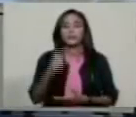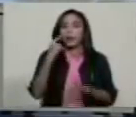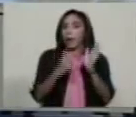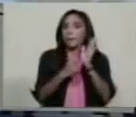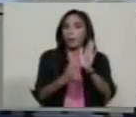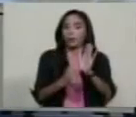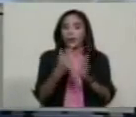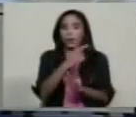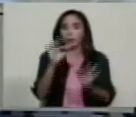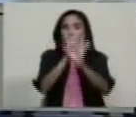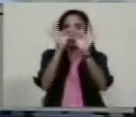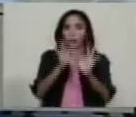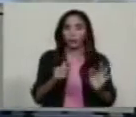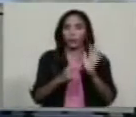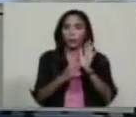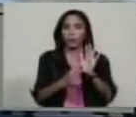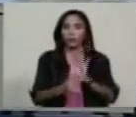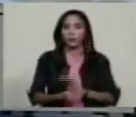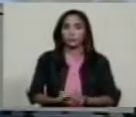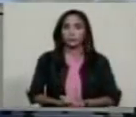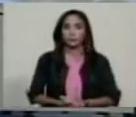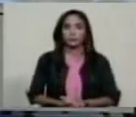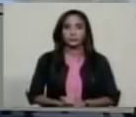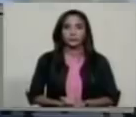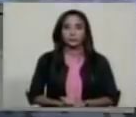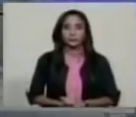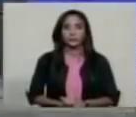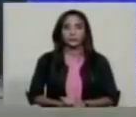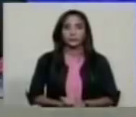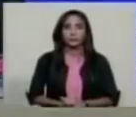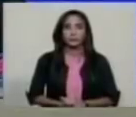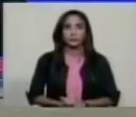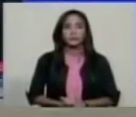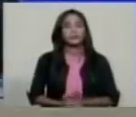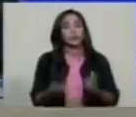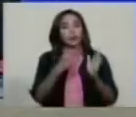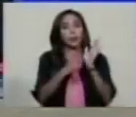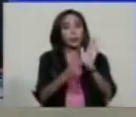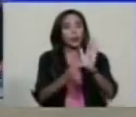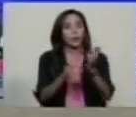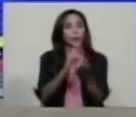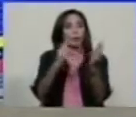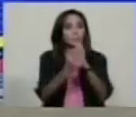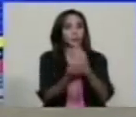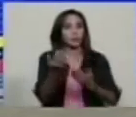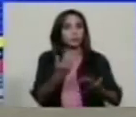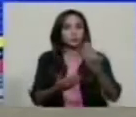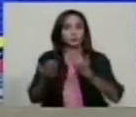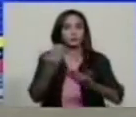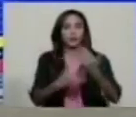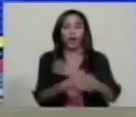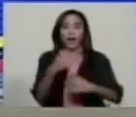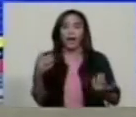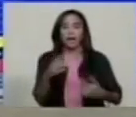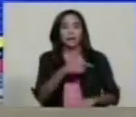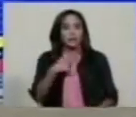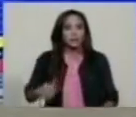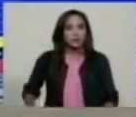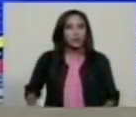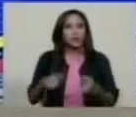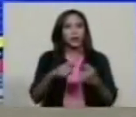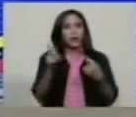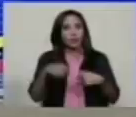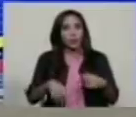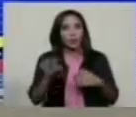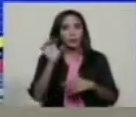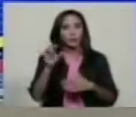modélico, y ya toda América Latina y el Caribe es ejemplo de las relaciones extraordinarias entre China y nuestro continente, nuestra